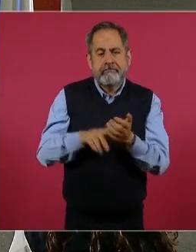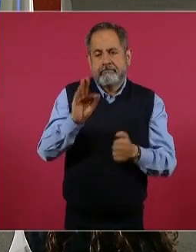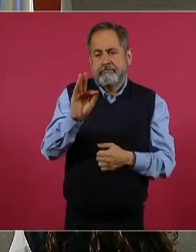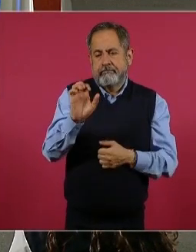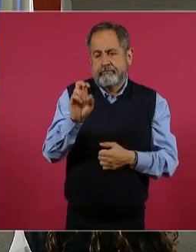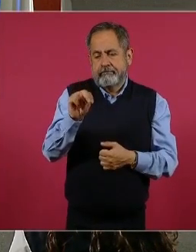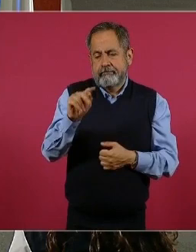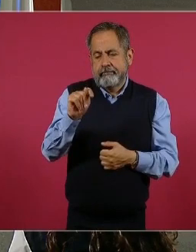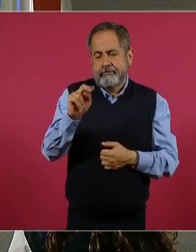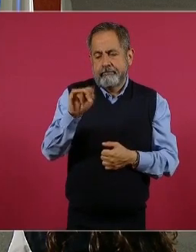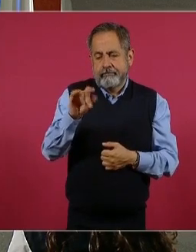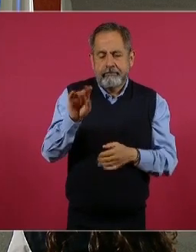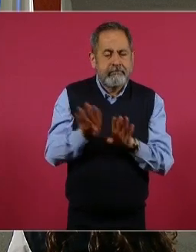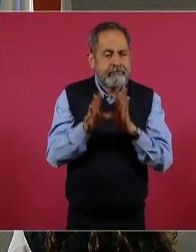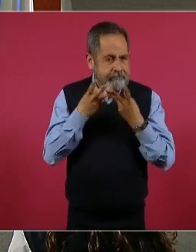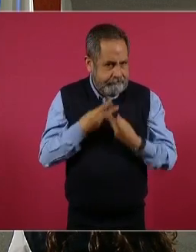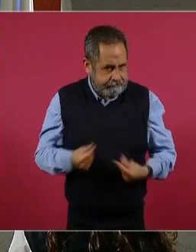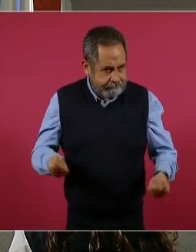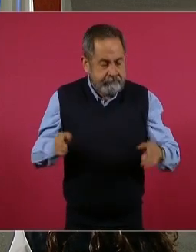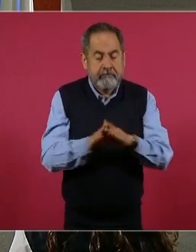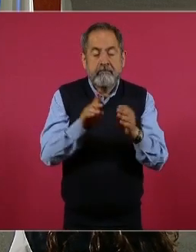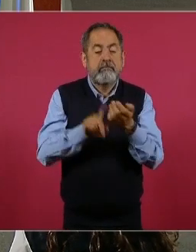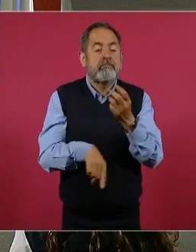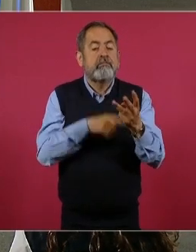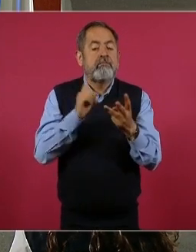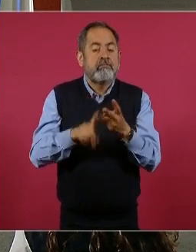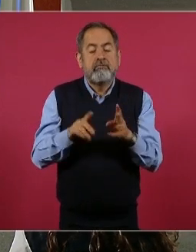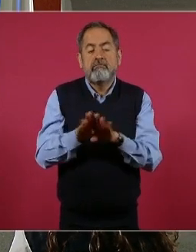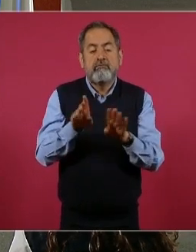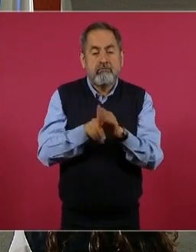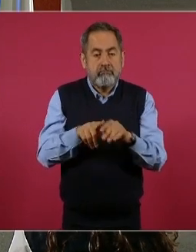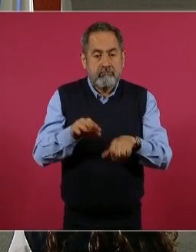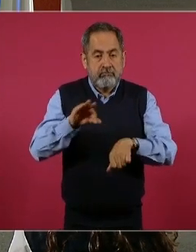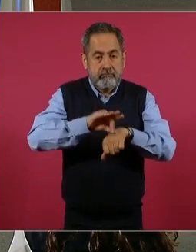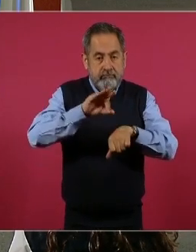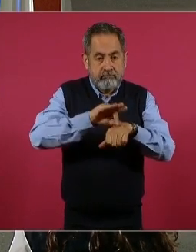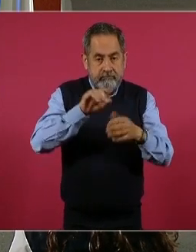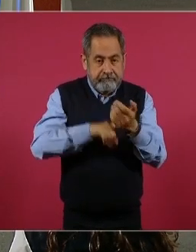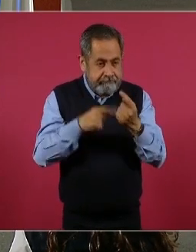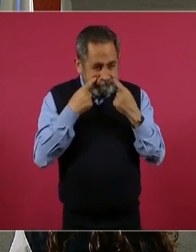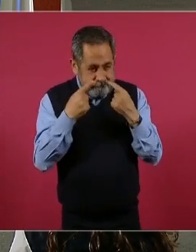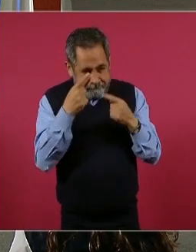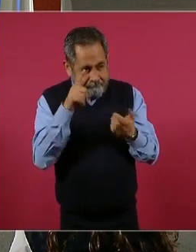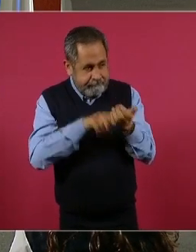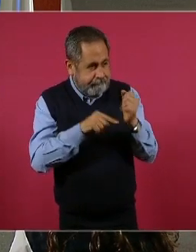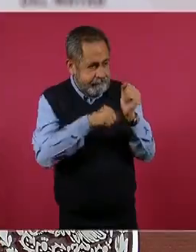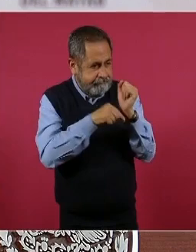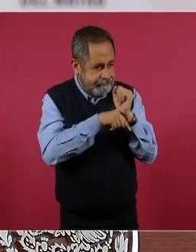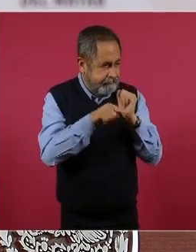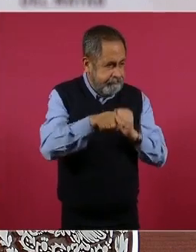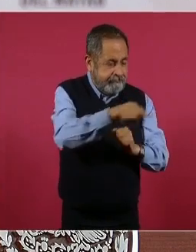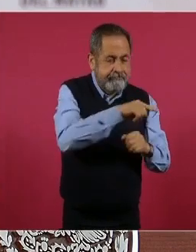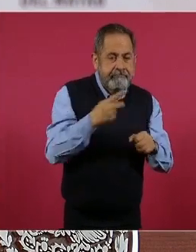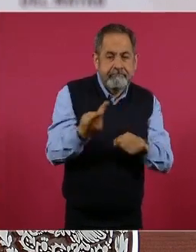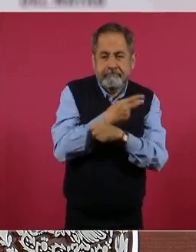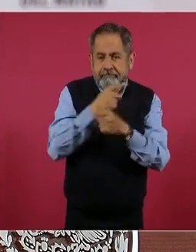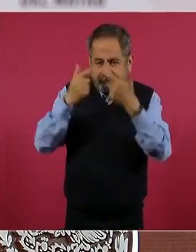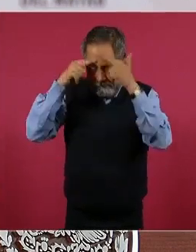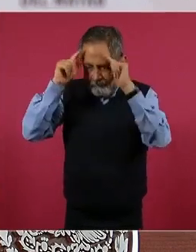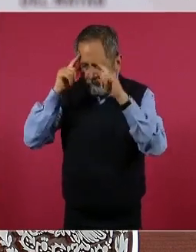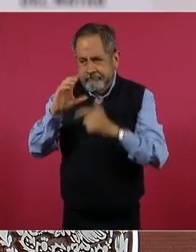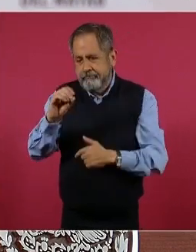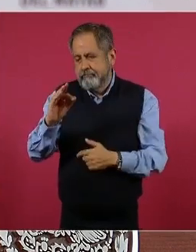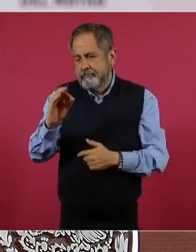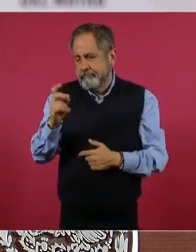fentanilo, y el espacio y el estado regulatorio de las farmacias verificadas por la Secretaría de Marina y COFEPRIS